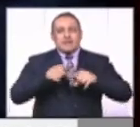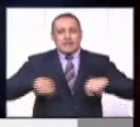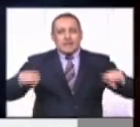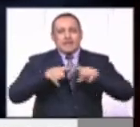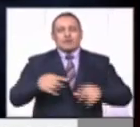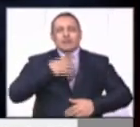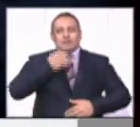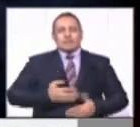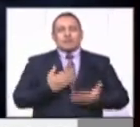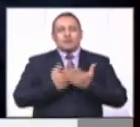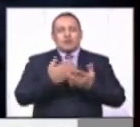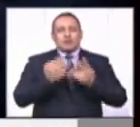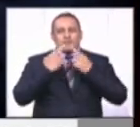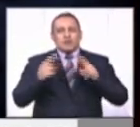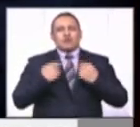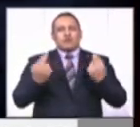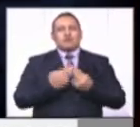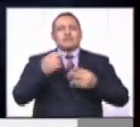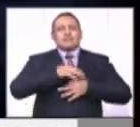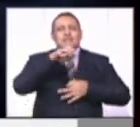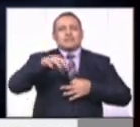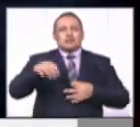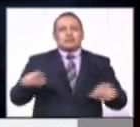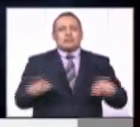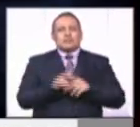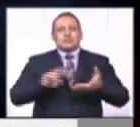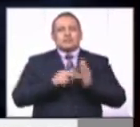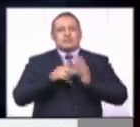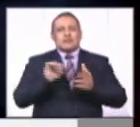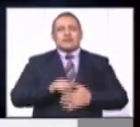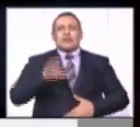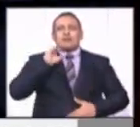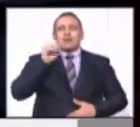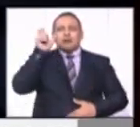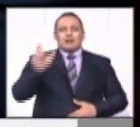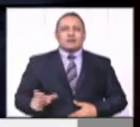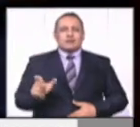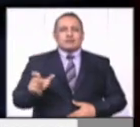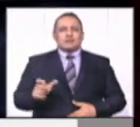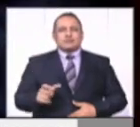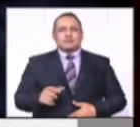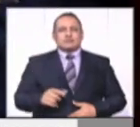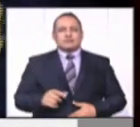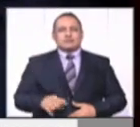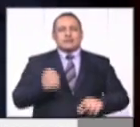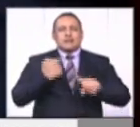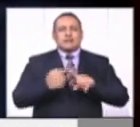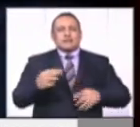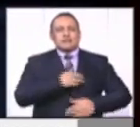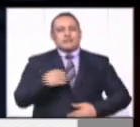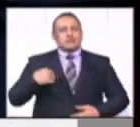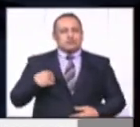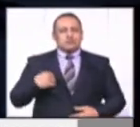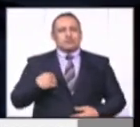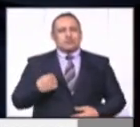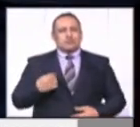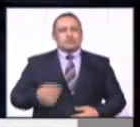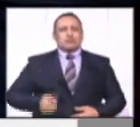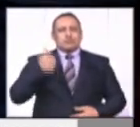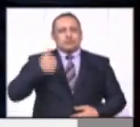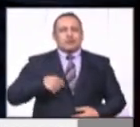implementaron sesiones de consejo de ministros descentralizados lo que acaba de hablar el señor el expremier